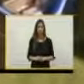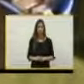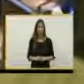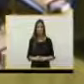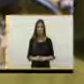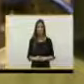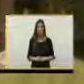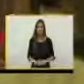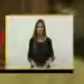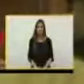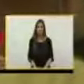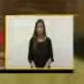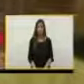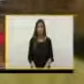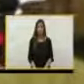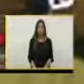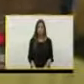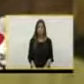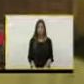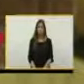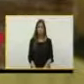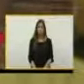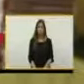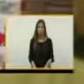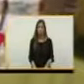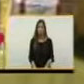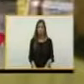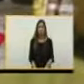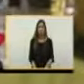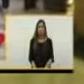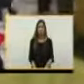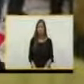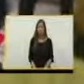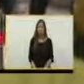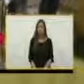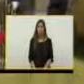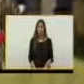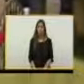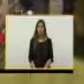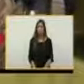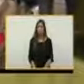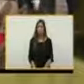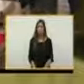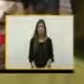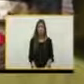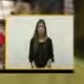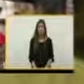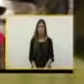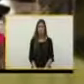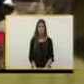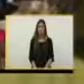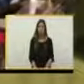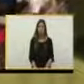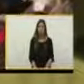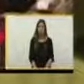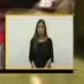convencionalmente chamados de esquerda, e tamén nacionalistas, neste caso catalanes e vascos. Eu non desvoto en absoluto esa posibilidade, eu penso